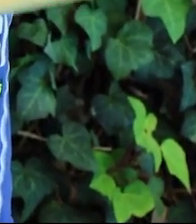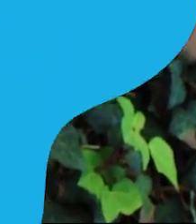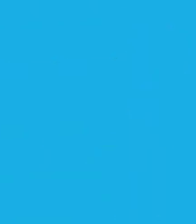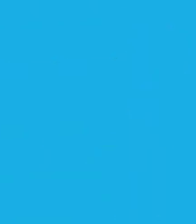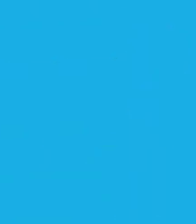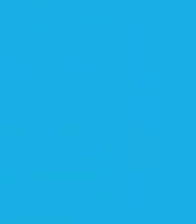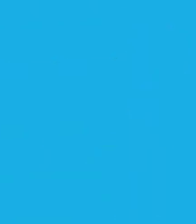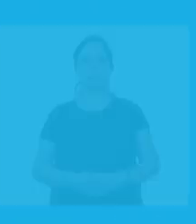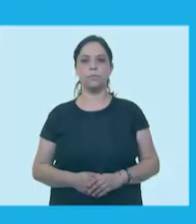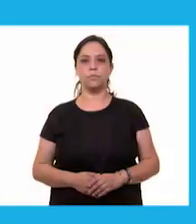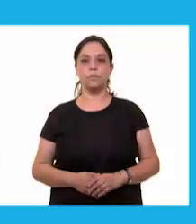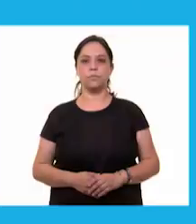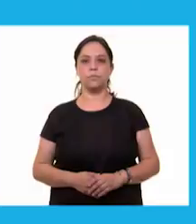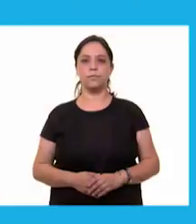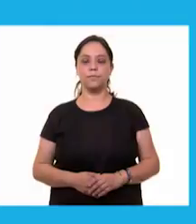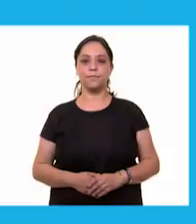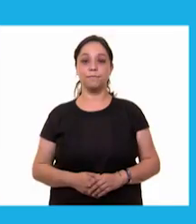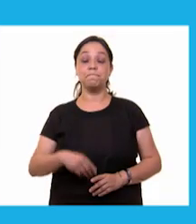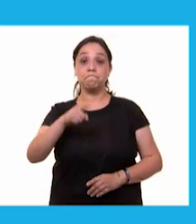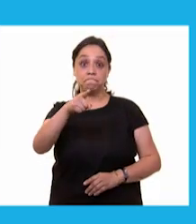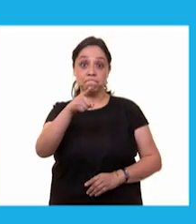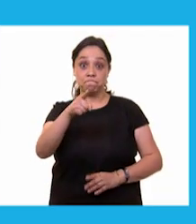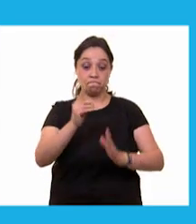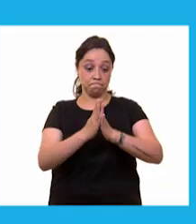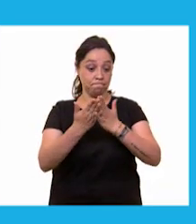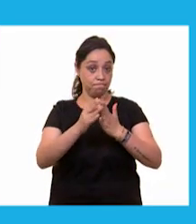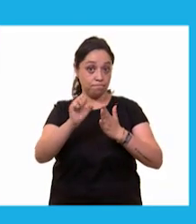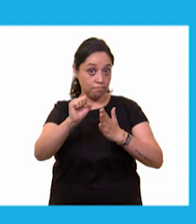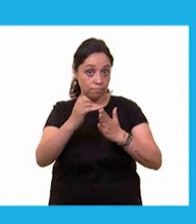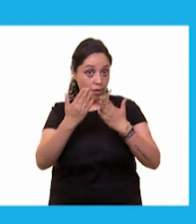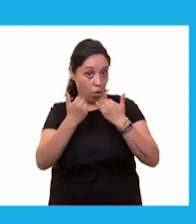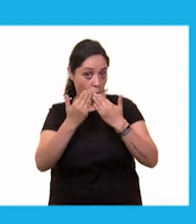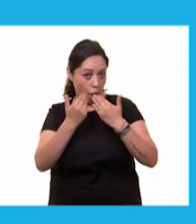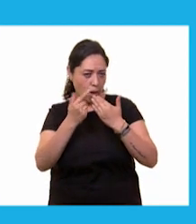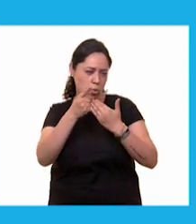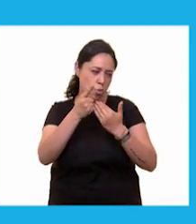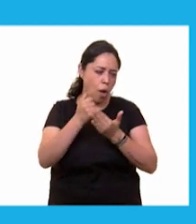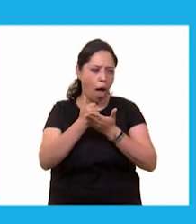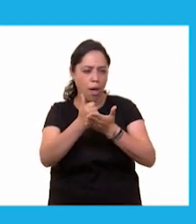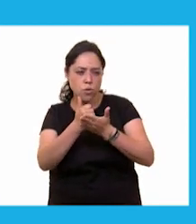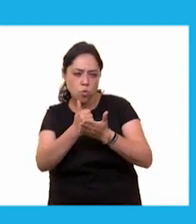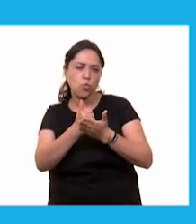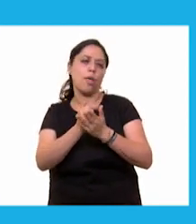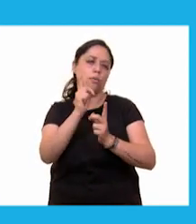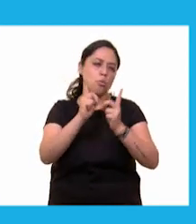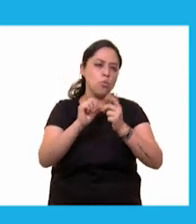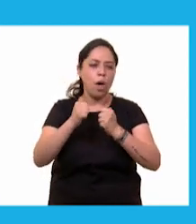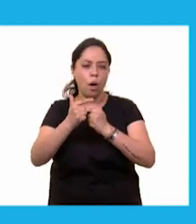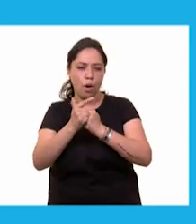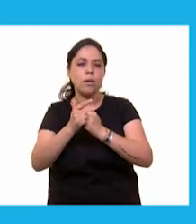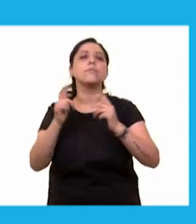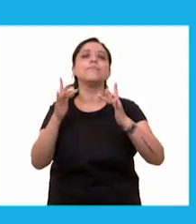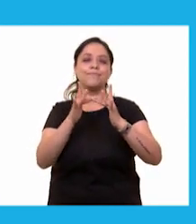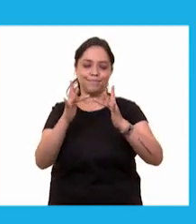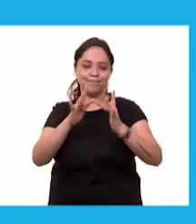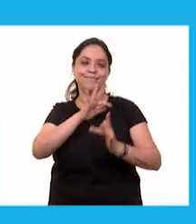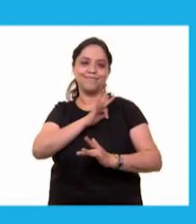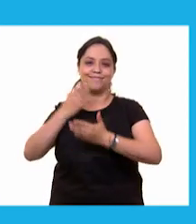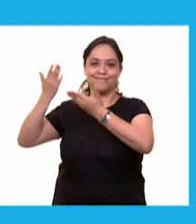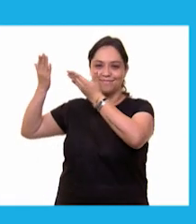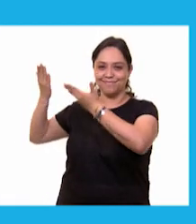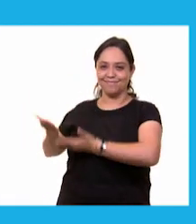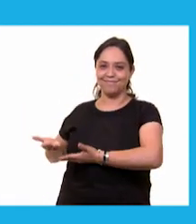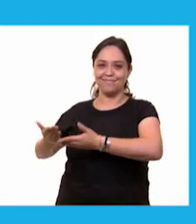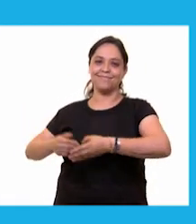Respiramos. Si no tienes tus libros de texto o necesitas ayuda para resolver tus dudas,